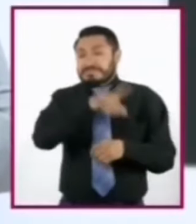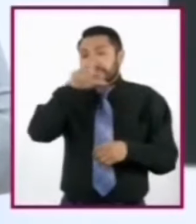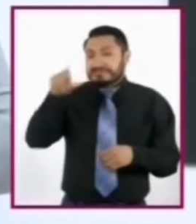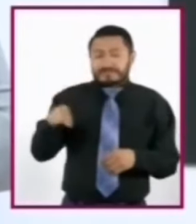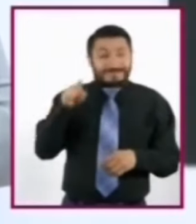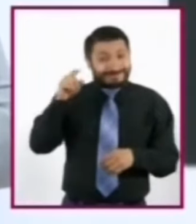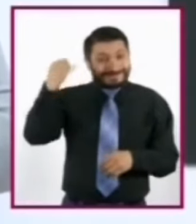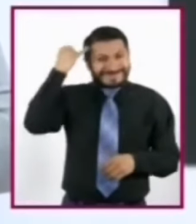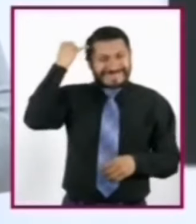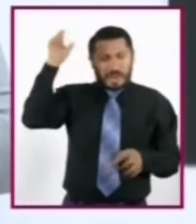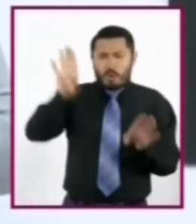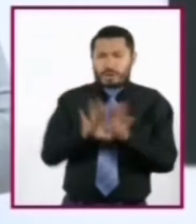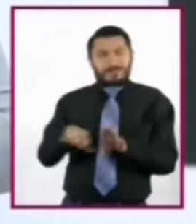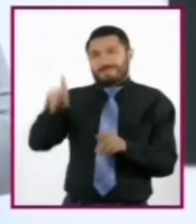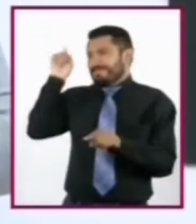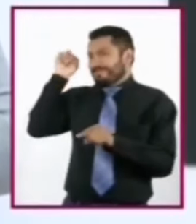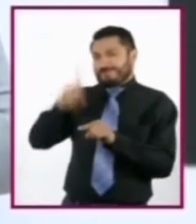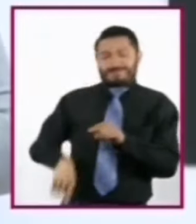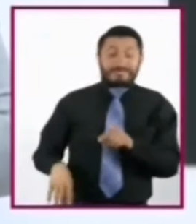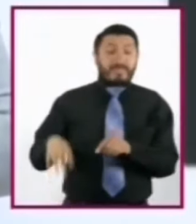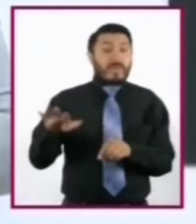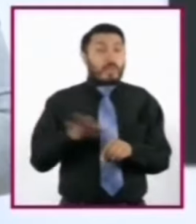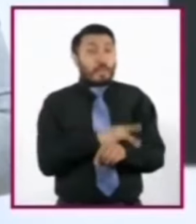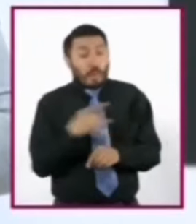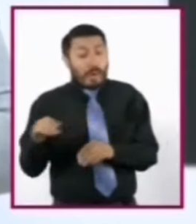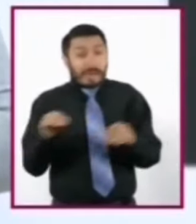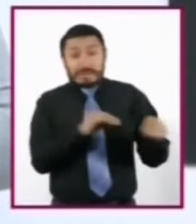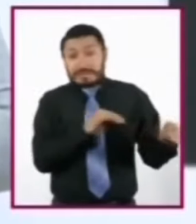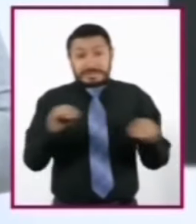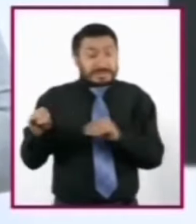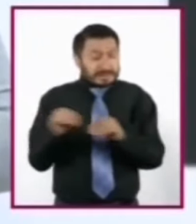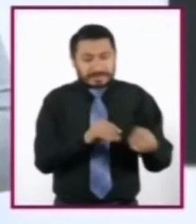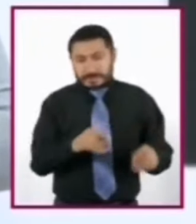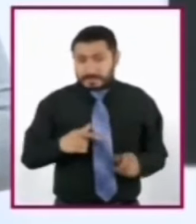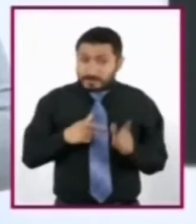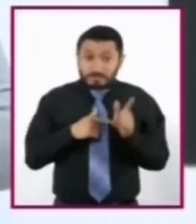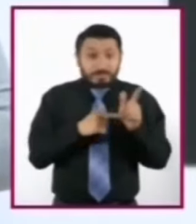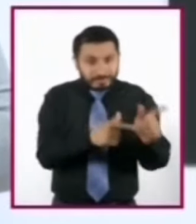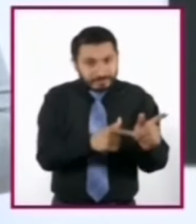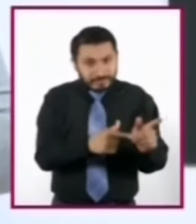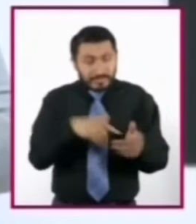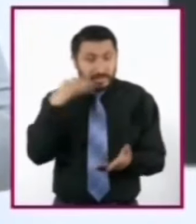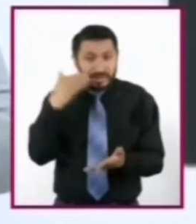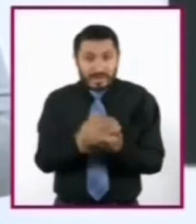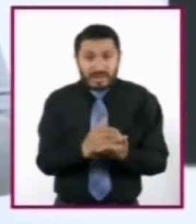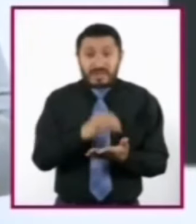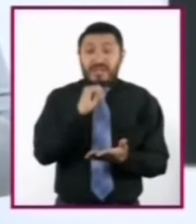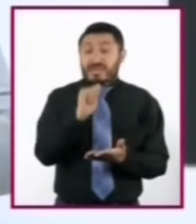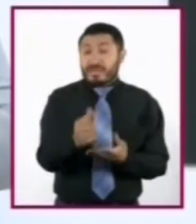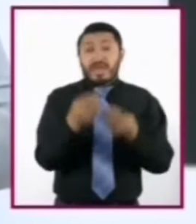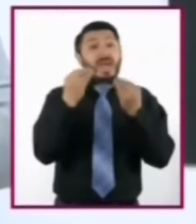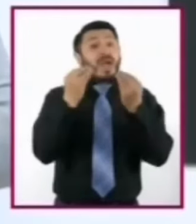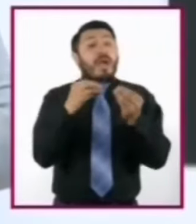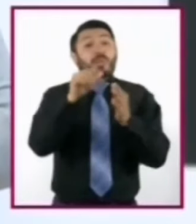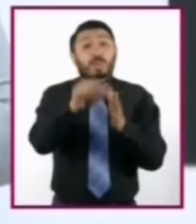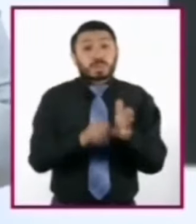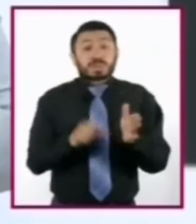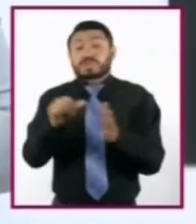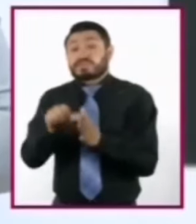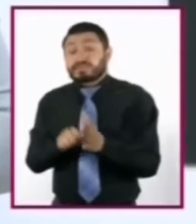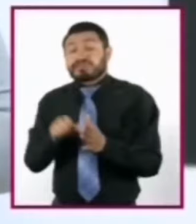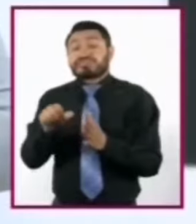desechó esa idea porque el movimiento se seguía presentando sin interrupción por varios meses.